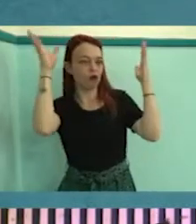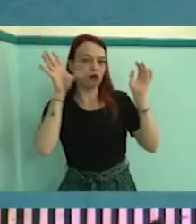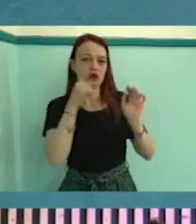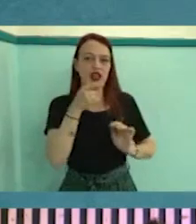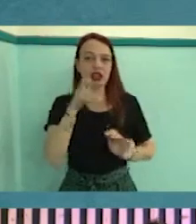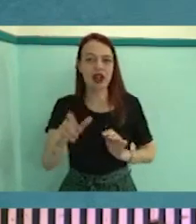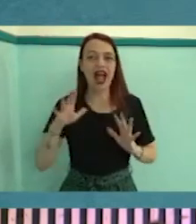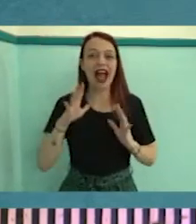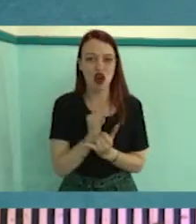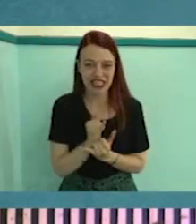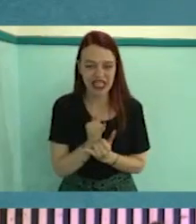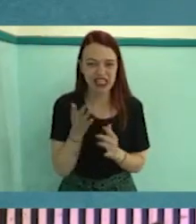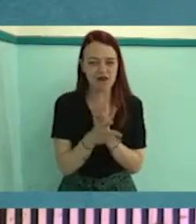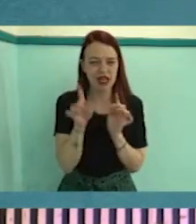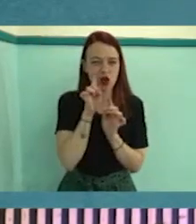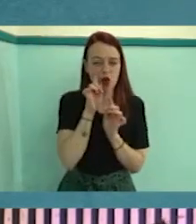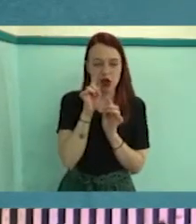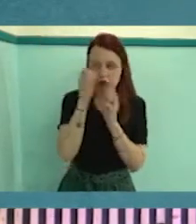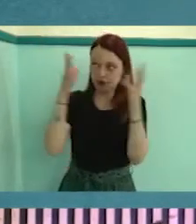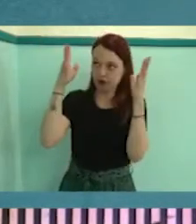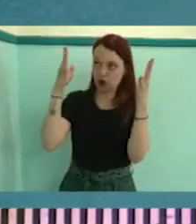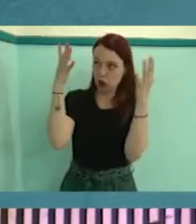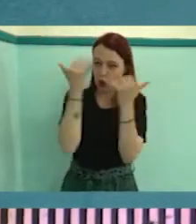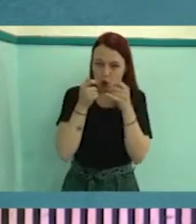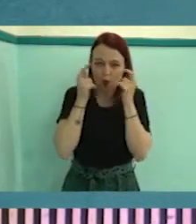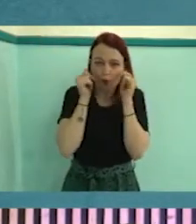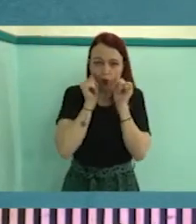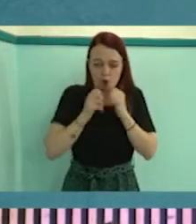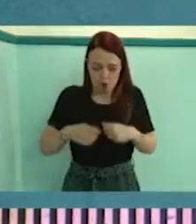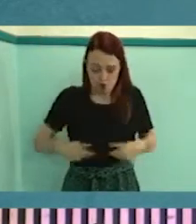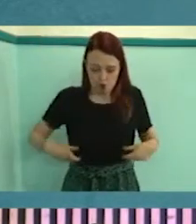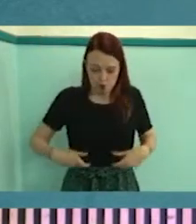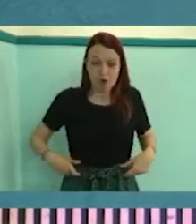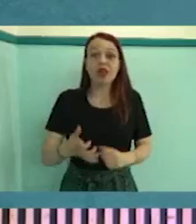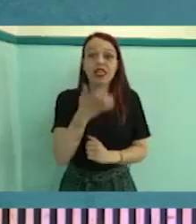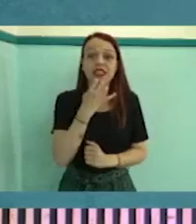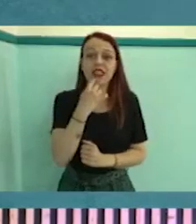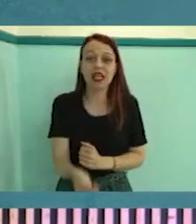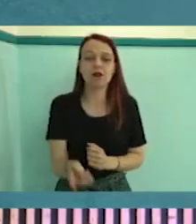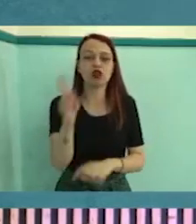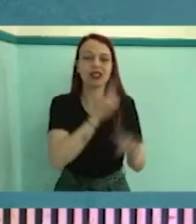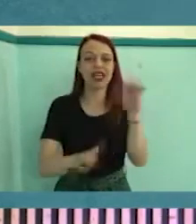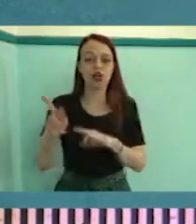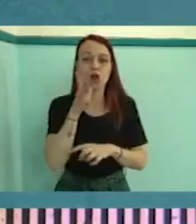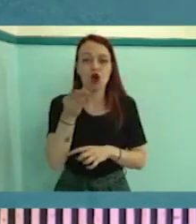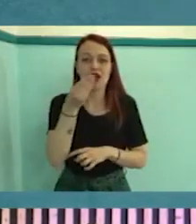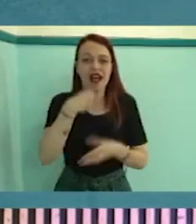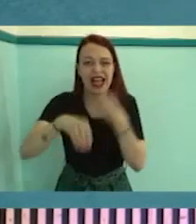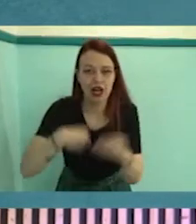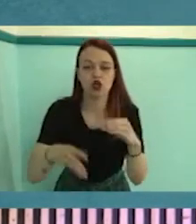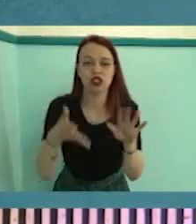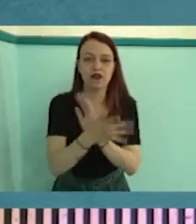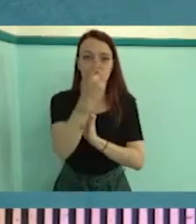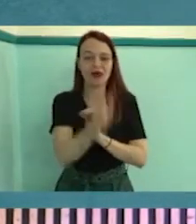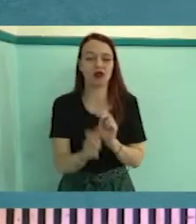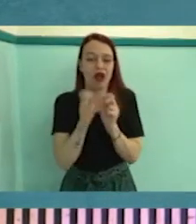anorexia nos viene una imagen muy muy concreta al igual que normalmente cuando decimos trastorno por atracón nos viene una imagen super concreta no que es una persona